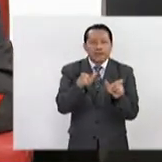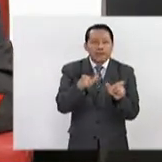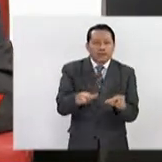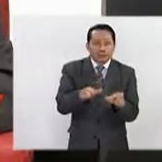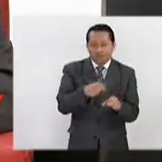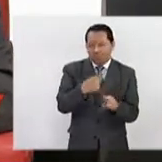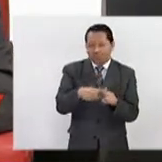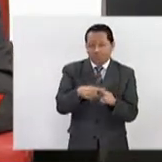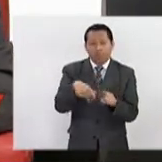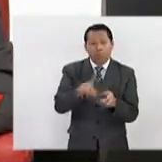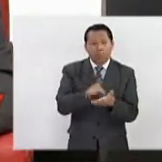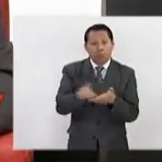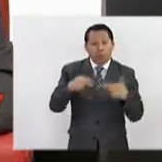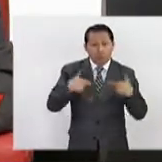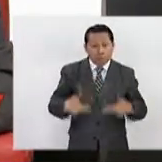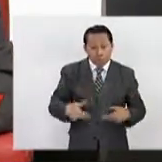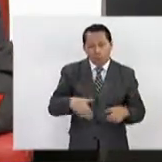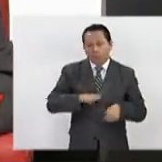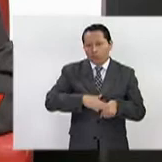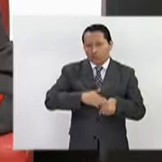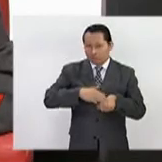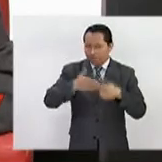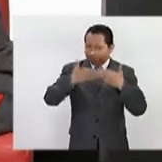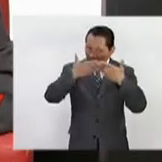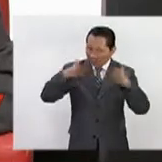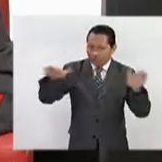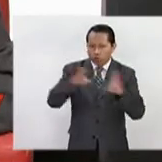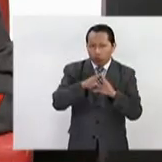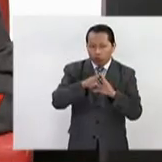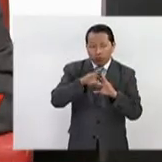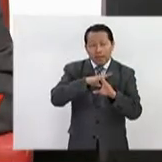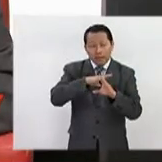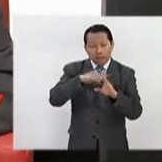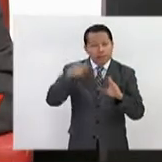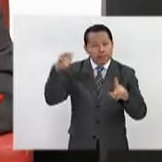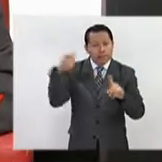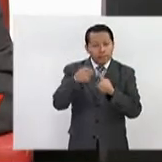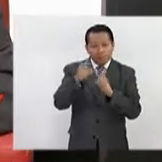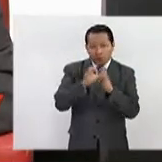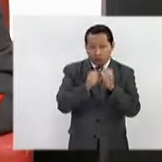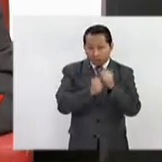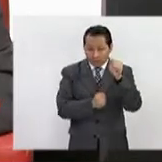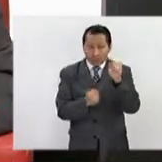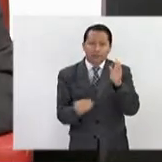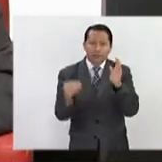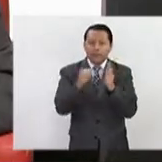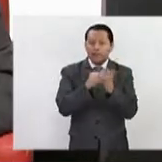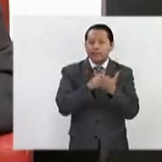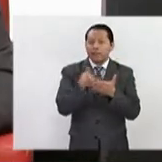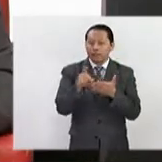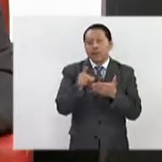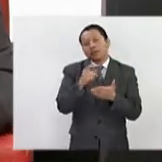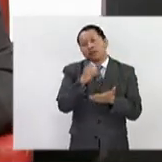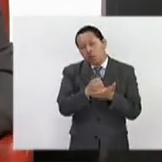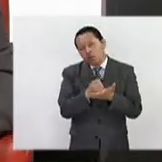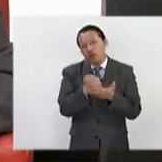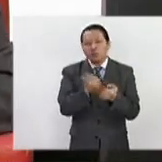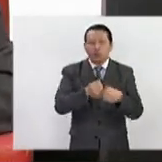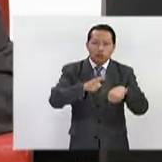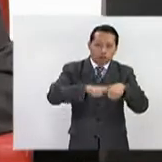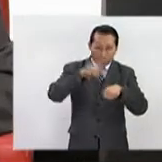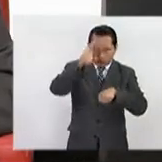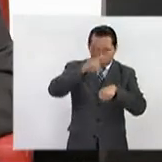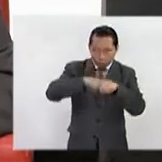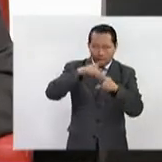jurídica, pero los derechos humanos son mucho más amplios. Y vistos desde la perspectiva constitucional, tenemos que incorporar los derechos económicos, sociales, culturales y